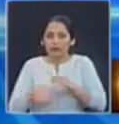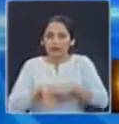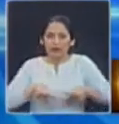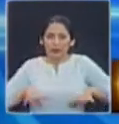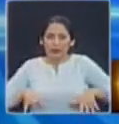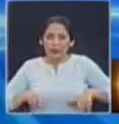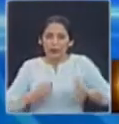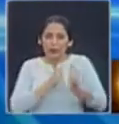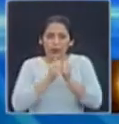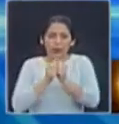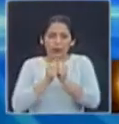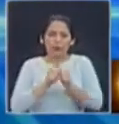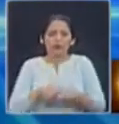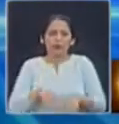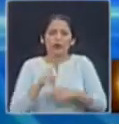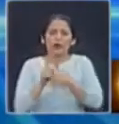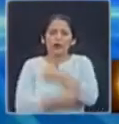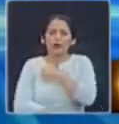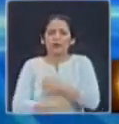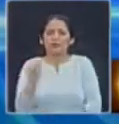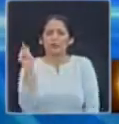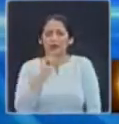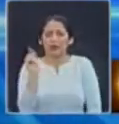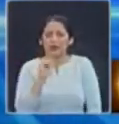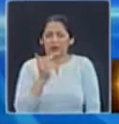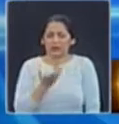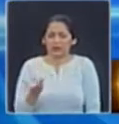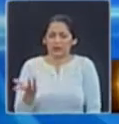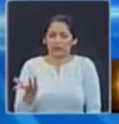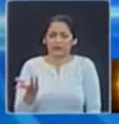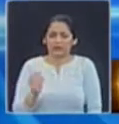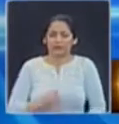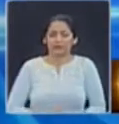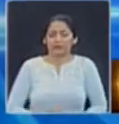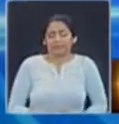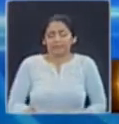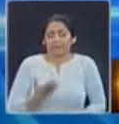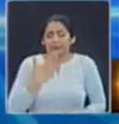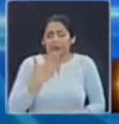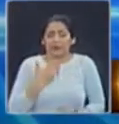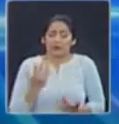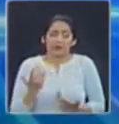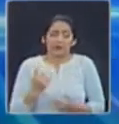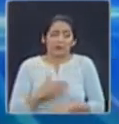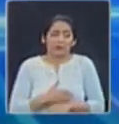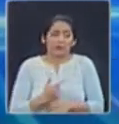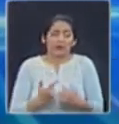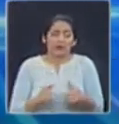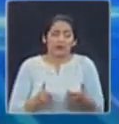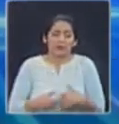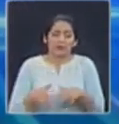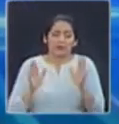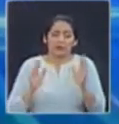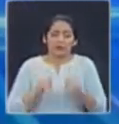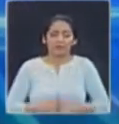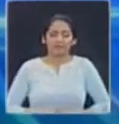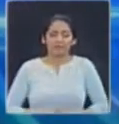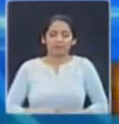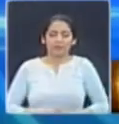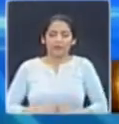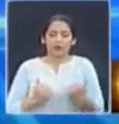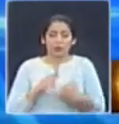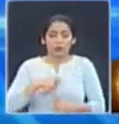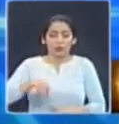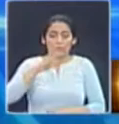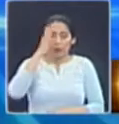tenía él y su jefe, que ya mismo se va de aquí de Quito, por suerte. Ahora, toda esta situación a ustedes les preocupa porque, digo yo, en